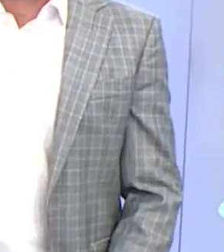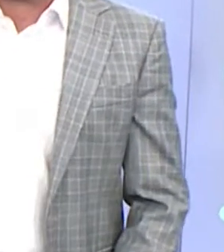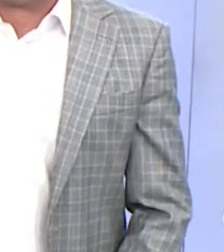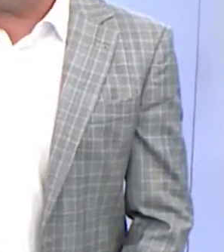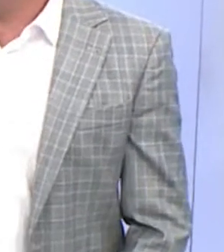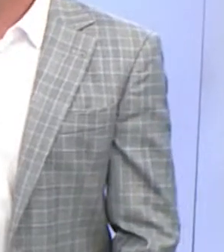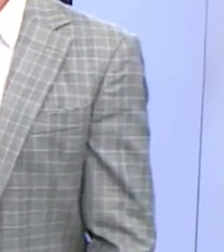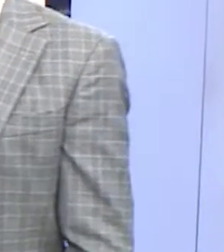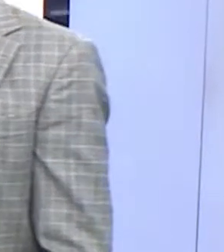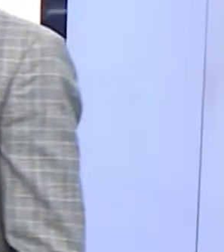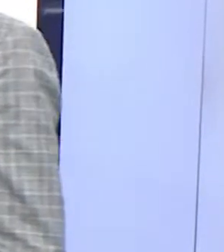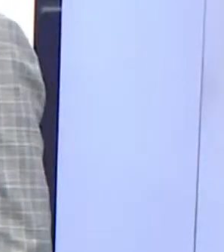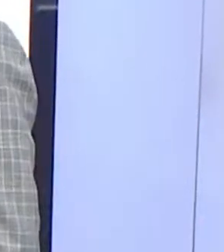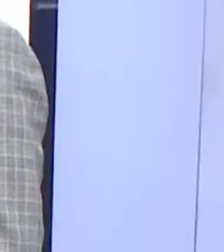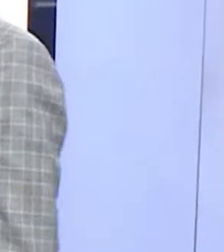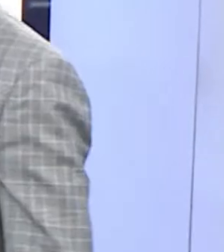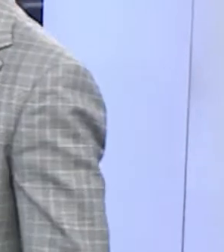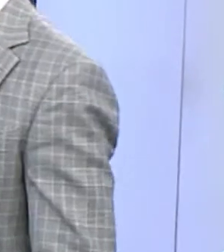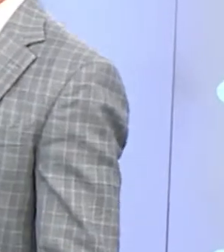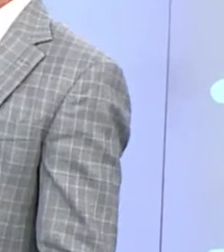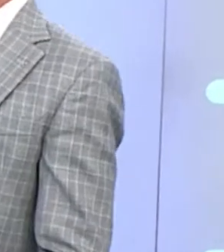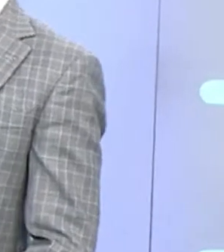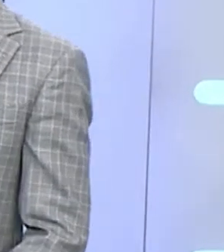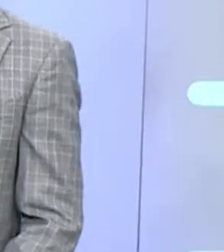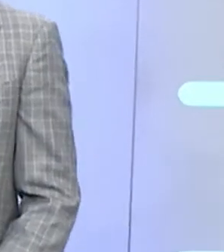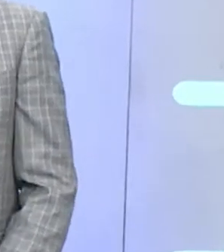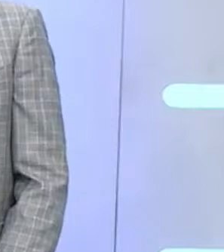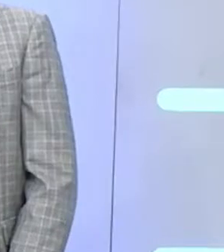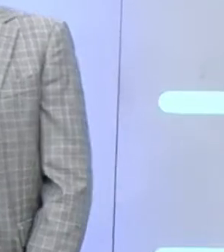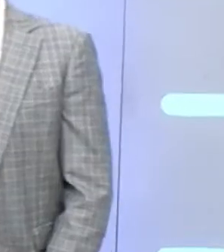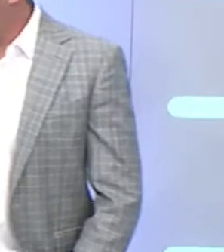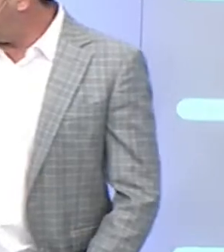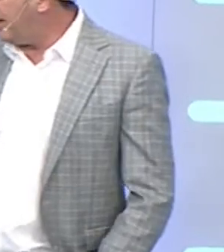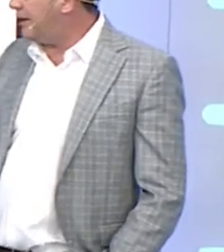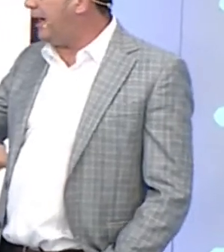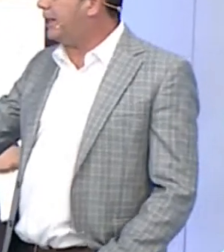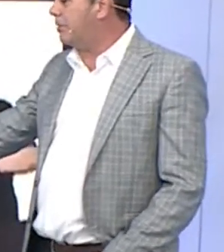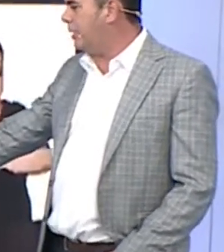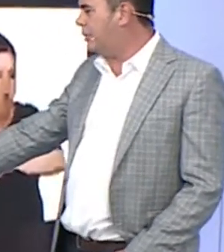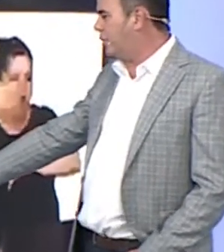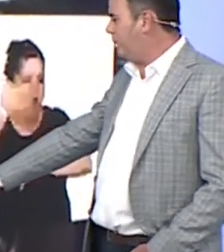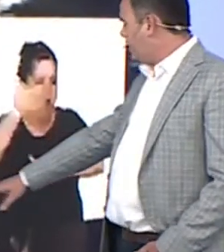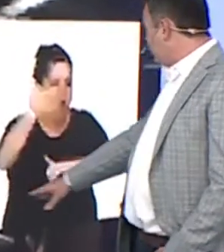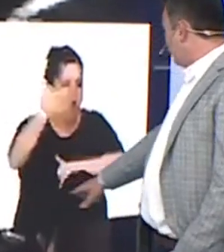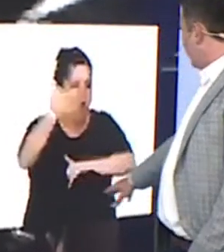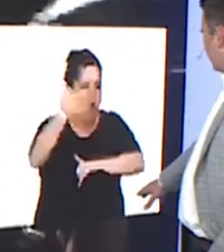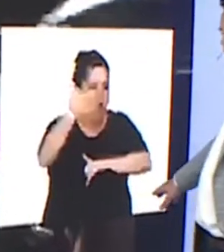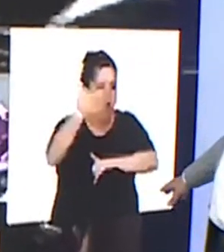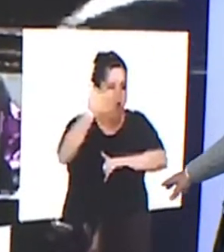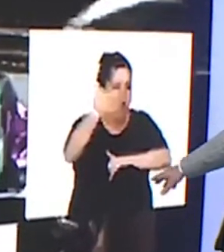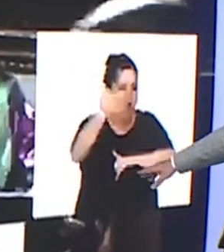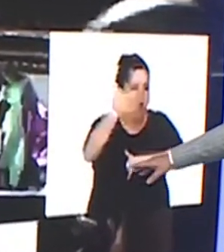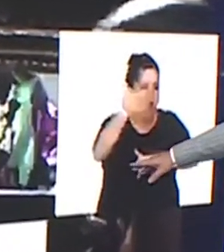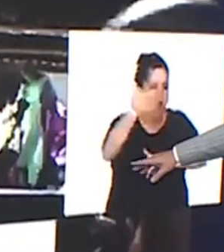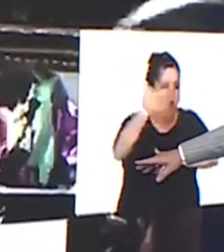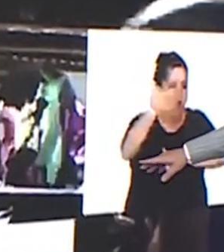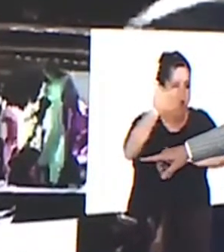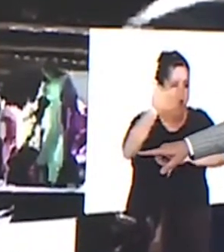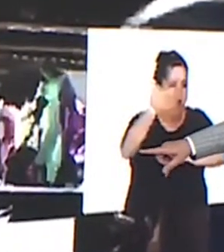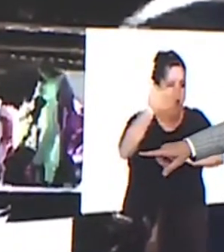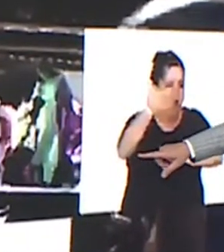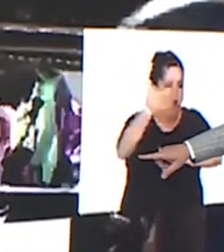un video viral. A propósito de los jubilados, está volando por las redes sociales este momento de Vicky Donda del año